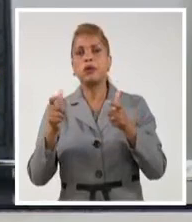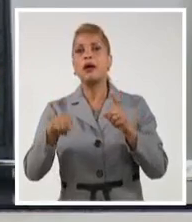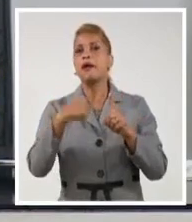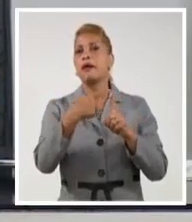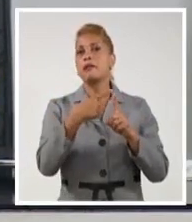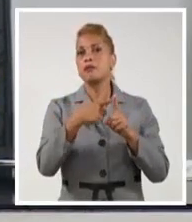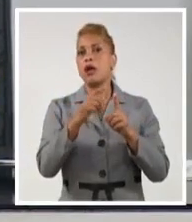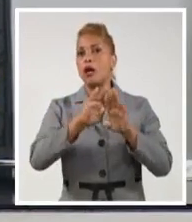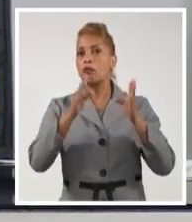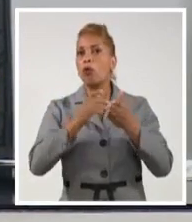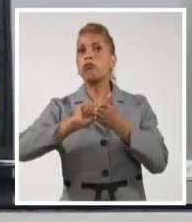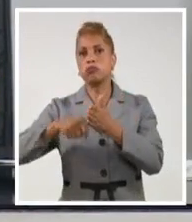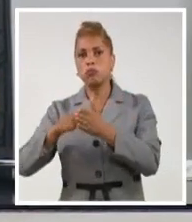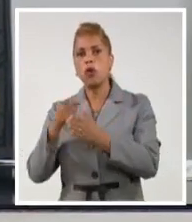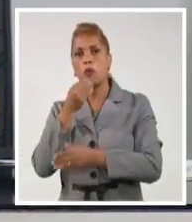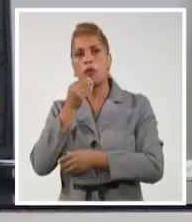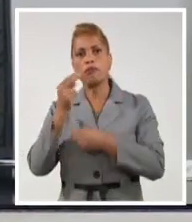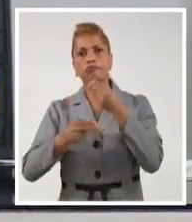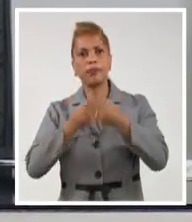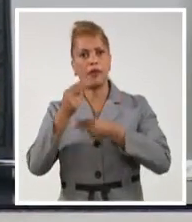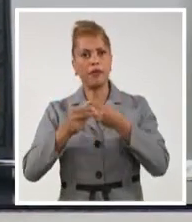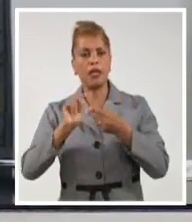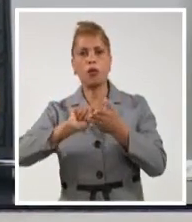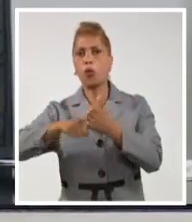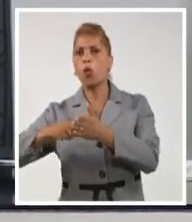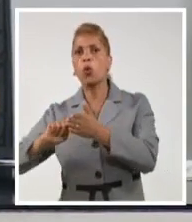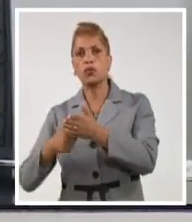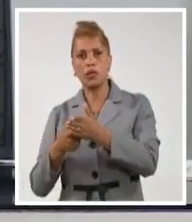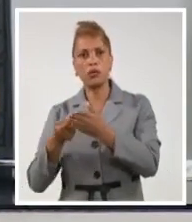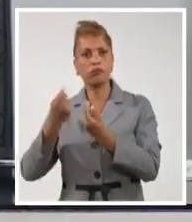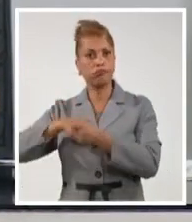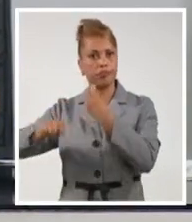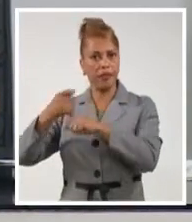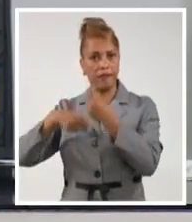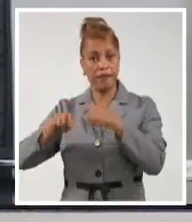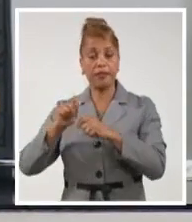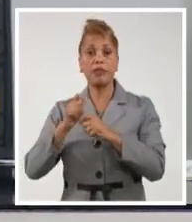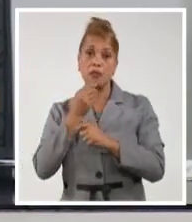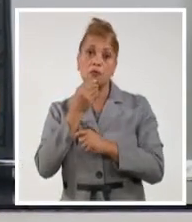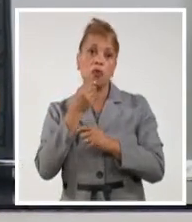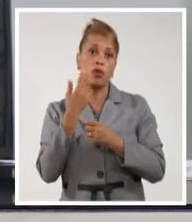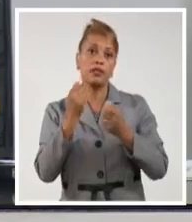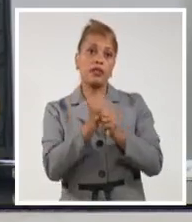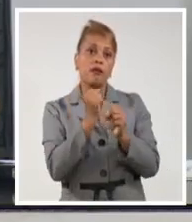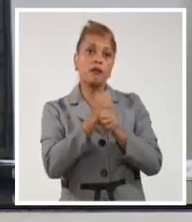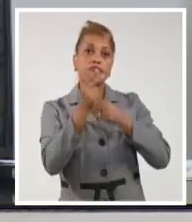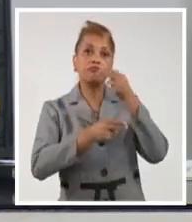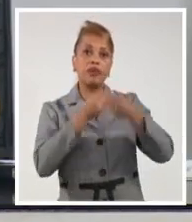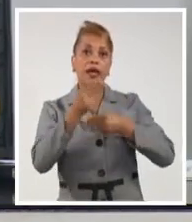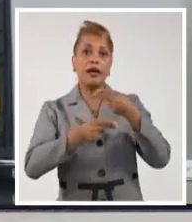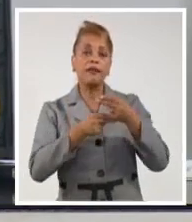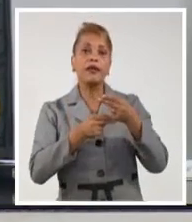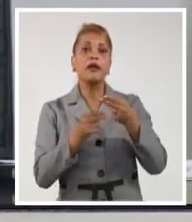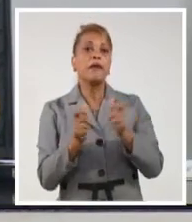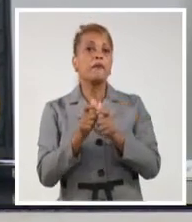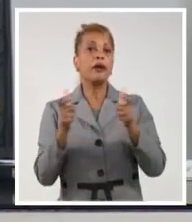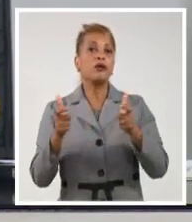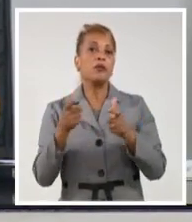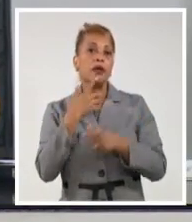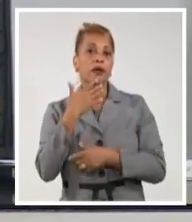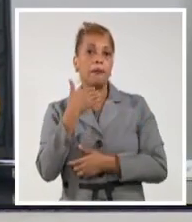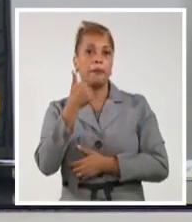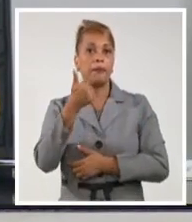a esos contratos de exportación por la actividad que hacen, de ella mayoritariamente para los